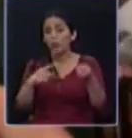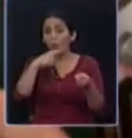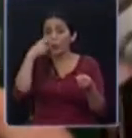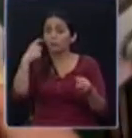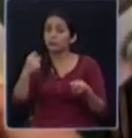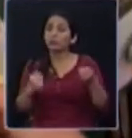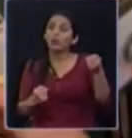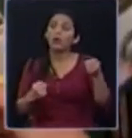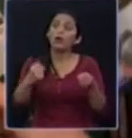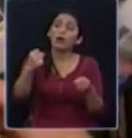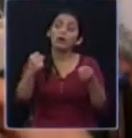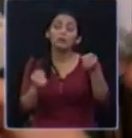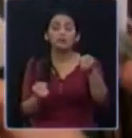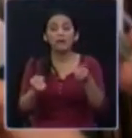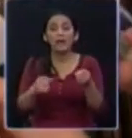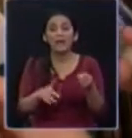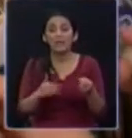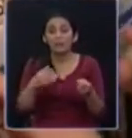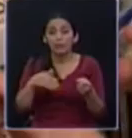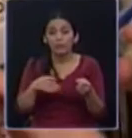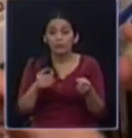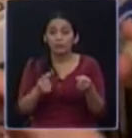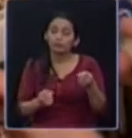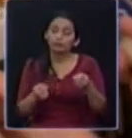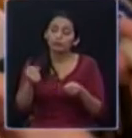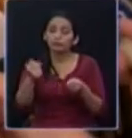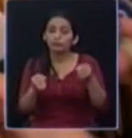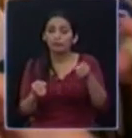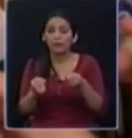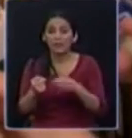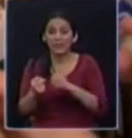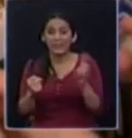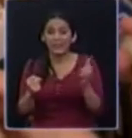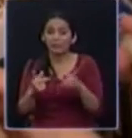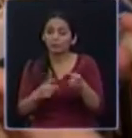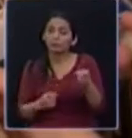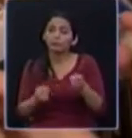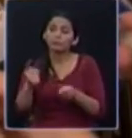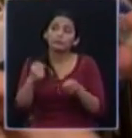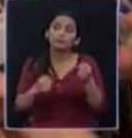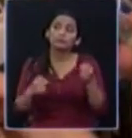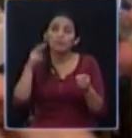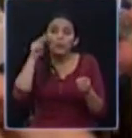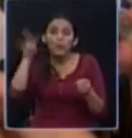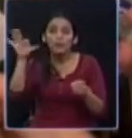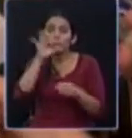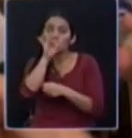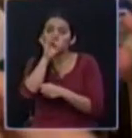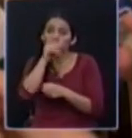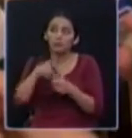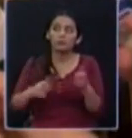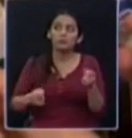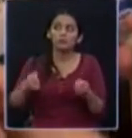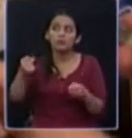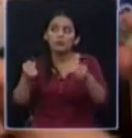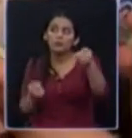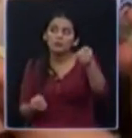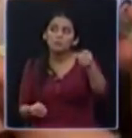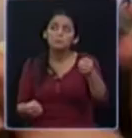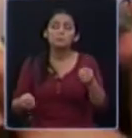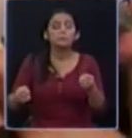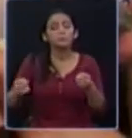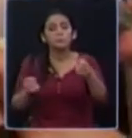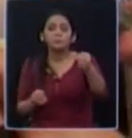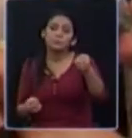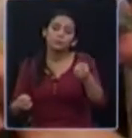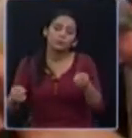quiere virar a la derecha, entonces él va viendo la acción del vigilante, se está percatando del vigilante por el temor, pues. Entonces él a lo que vira,